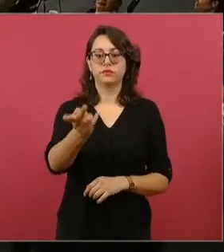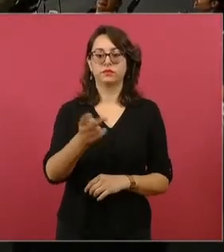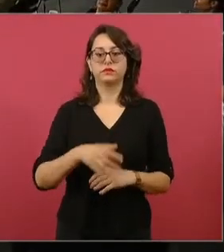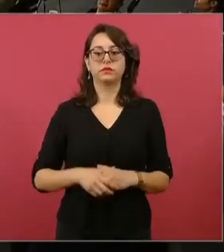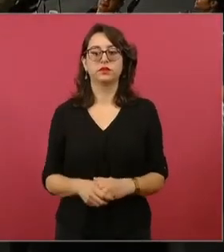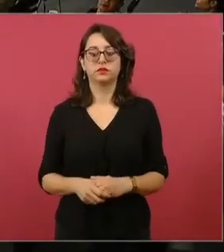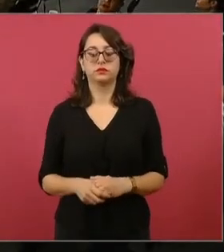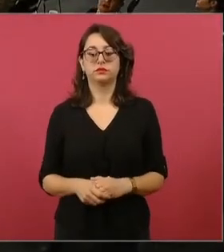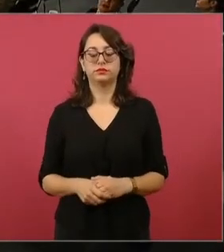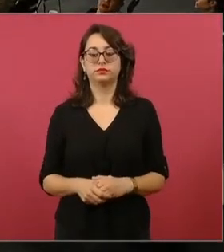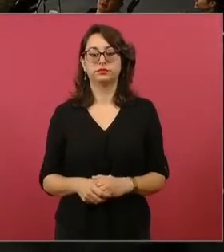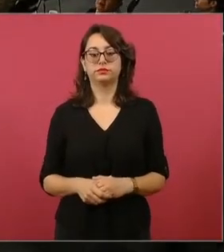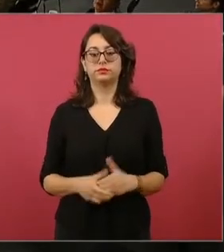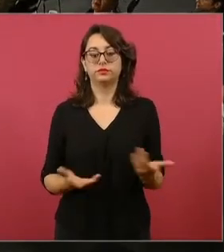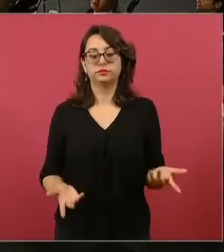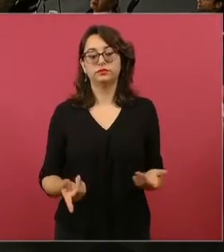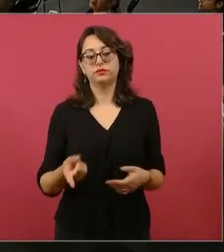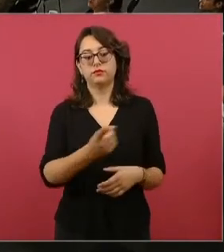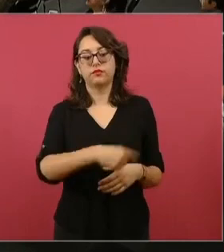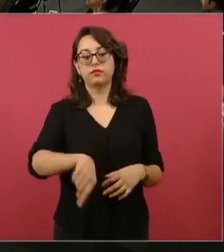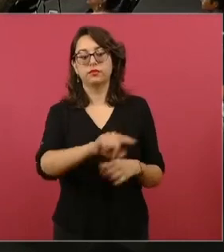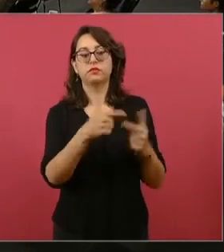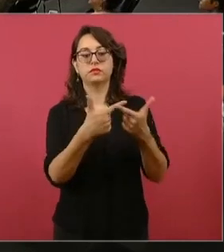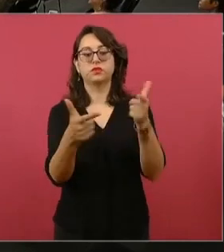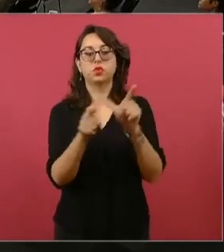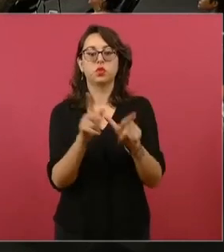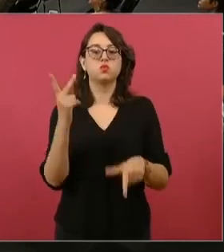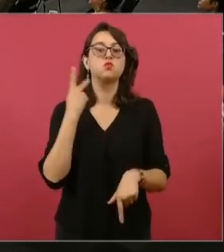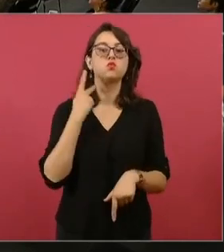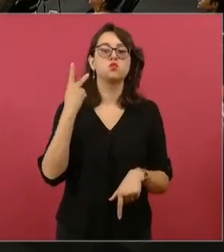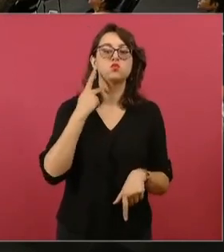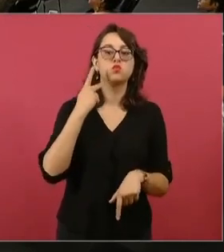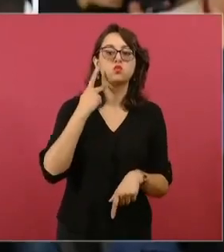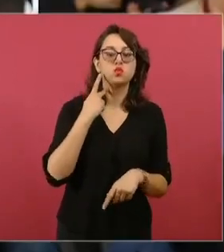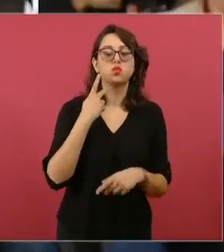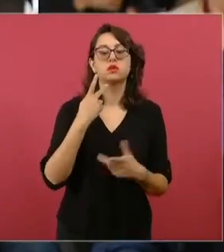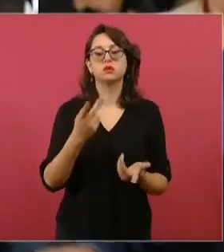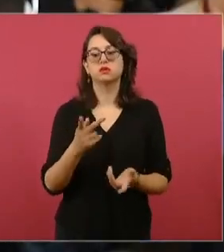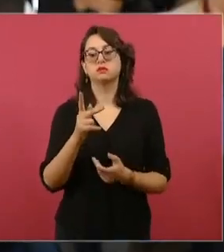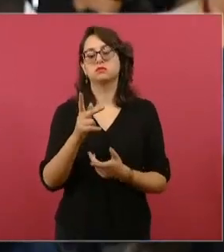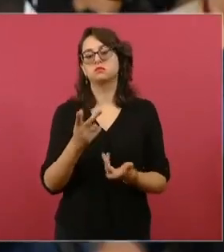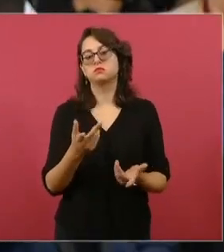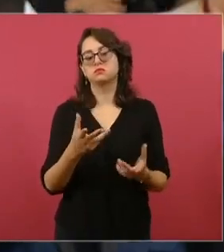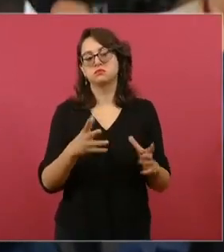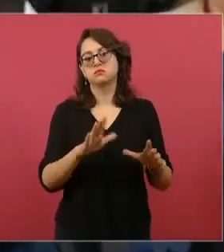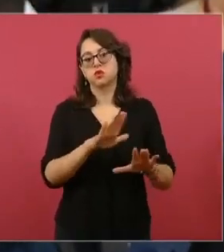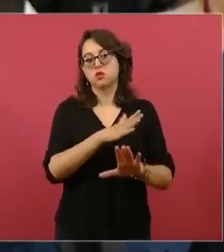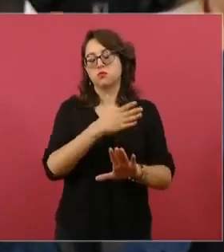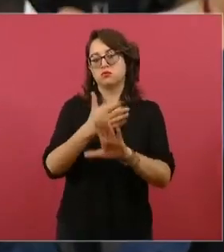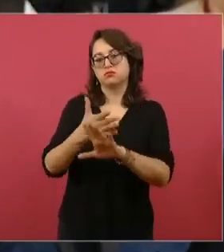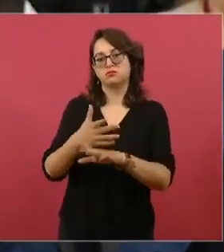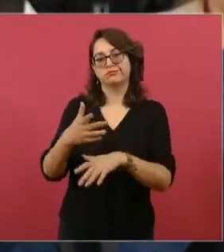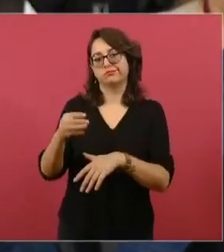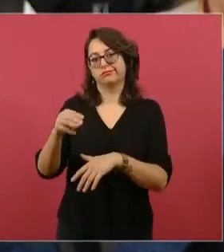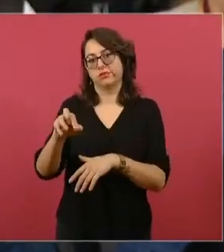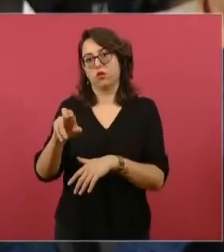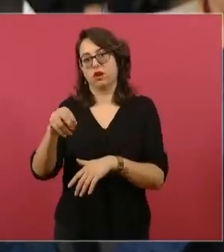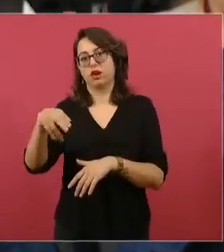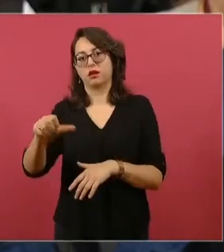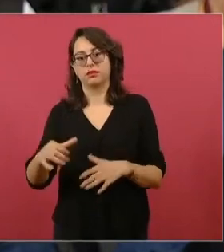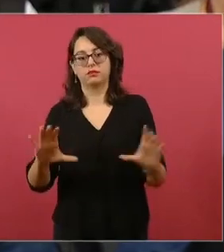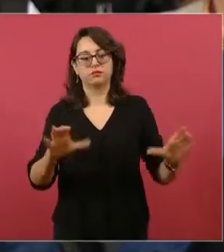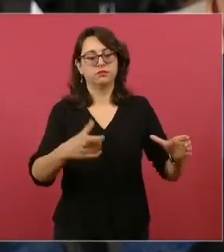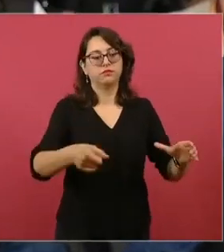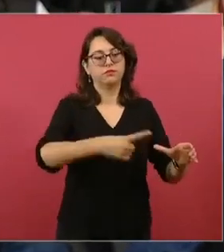la oposición tendrá para definir cómo van a elegir a su candidato o candidata hacia las elecciones de 2024. De